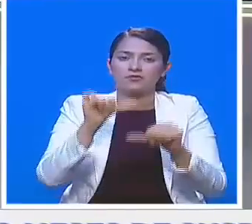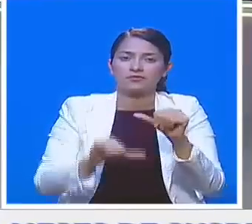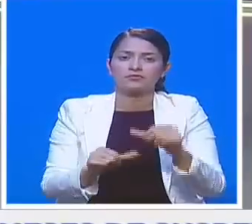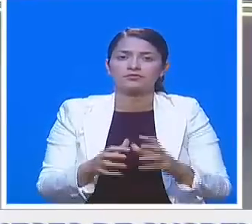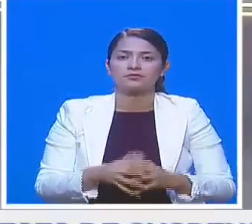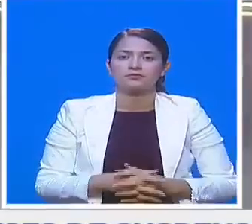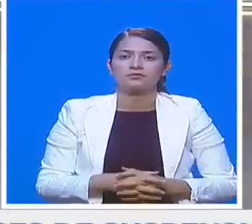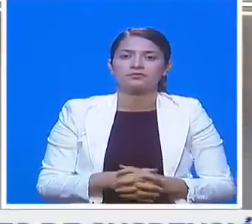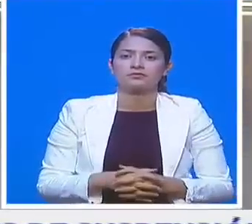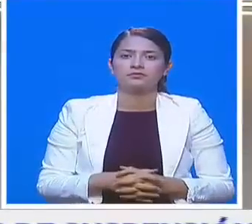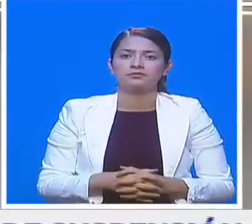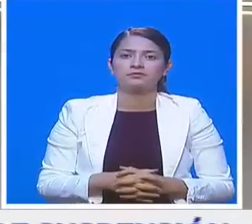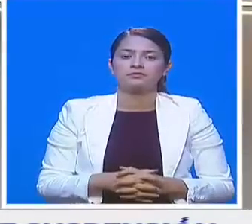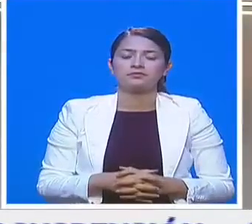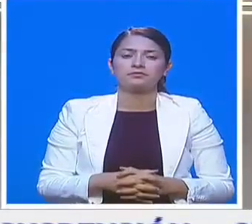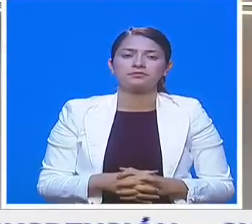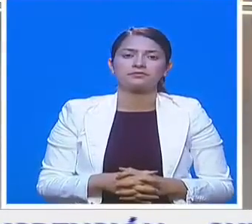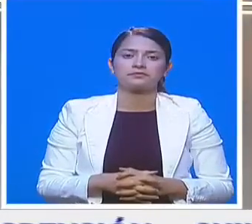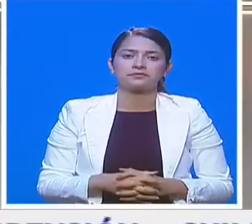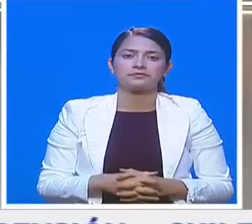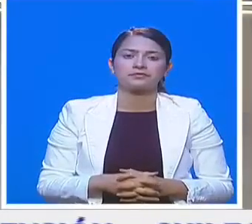Diana.